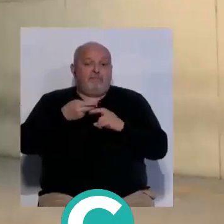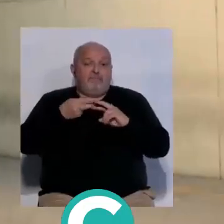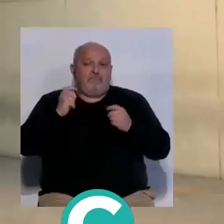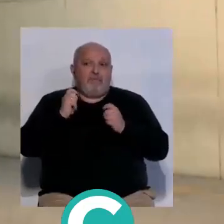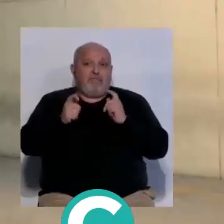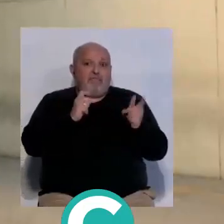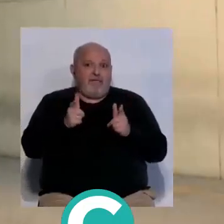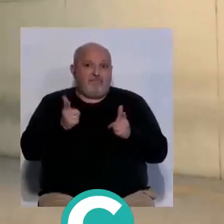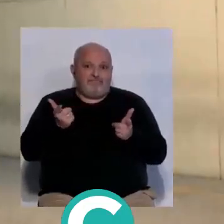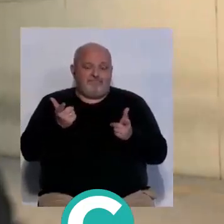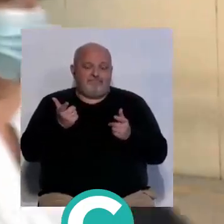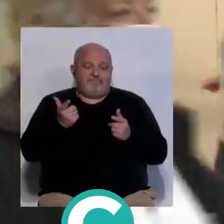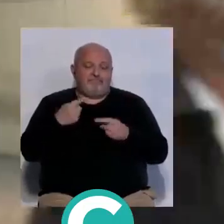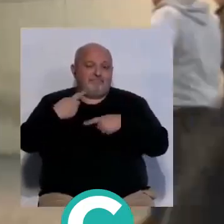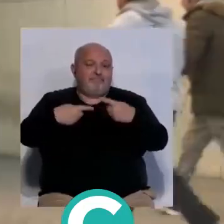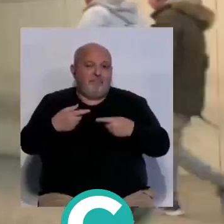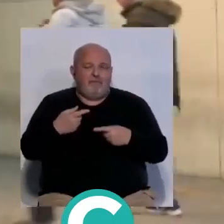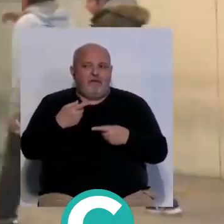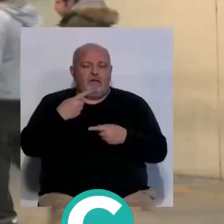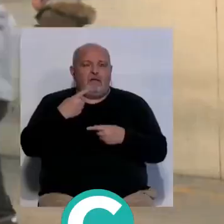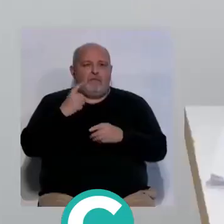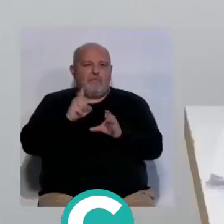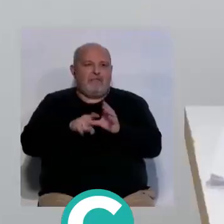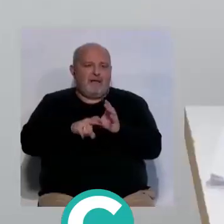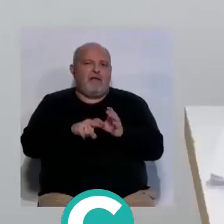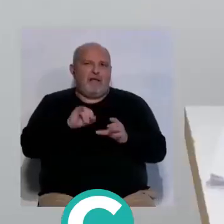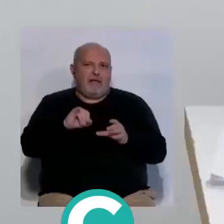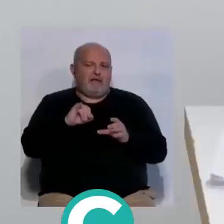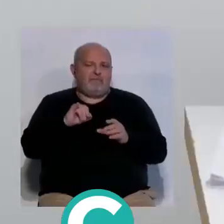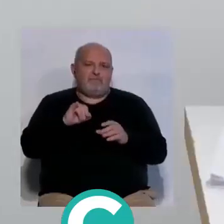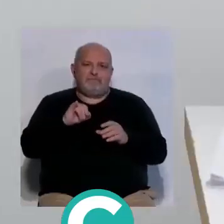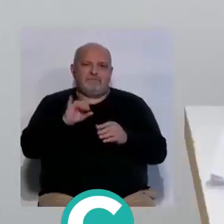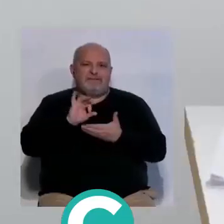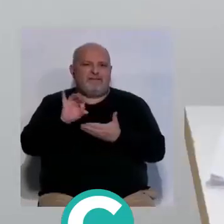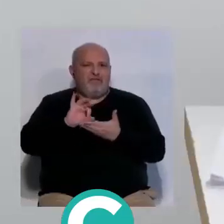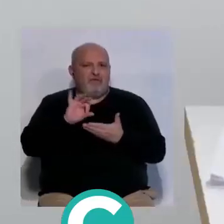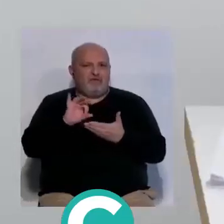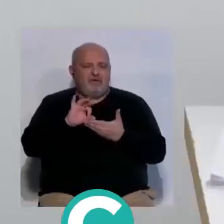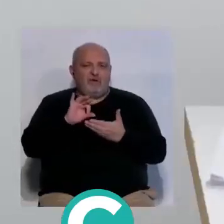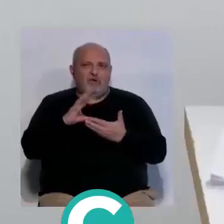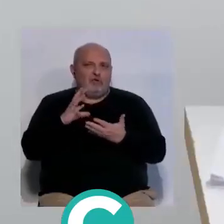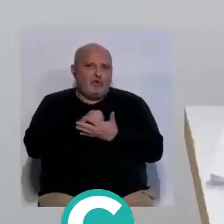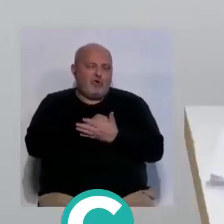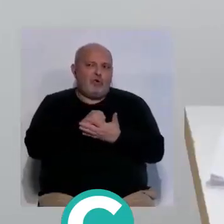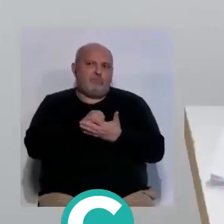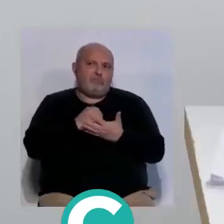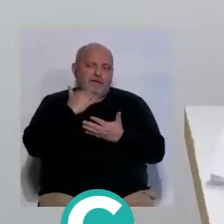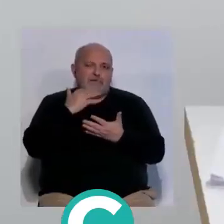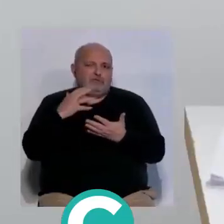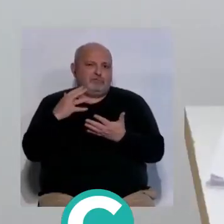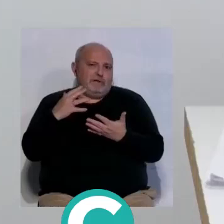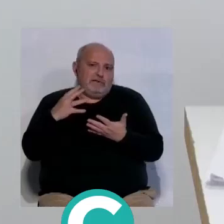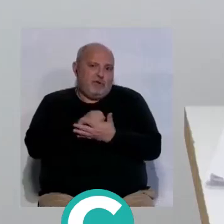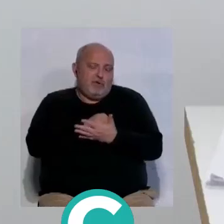se trata de que deben de estar implicados los principales servicios, si no todos, de este